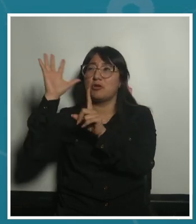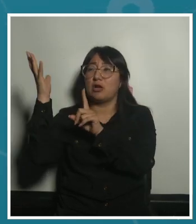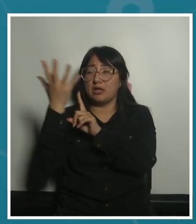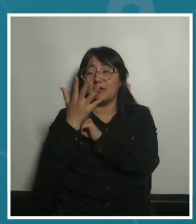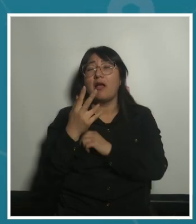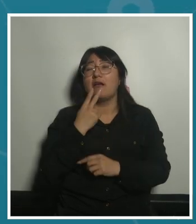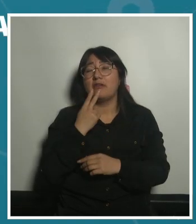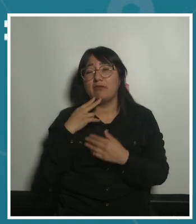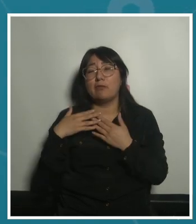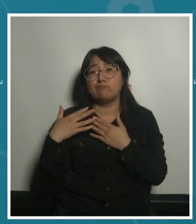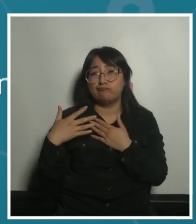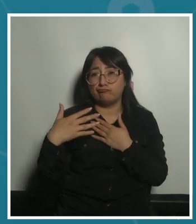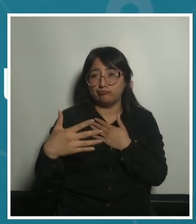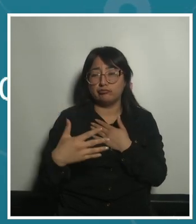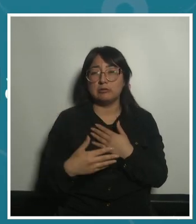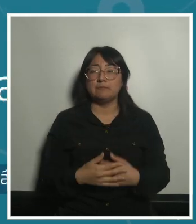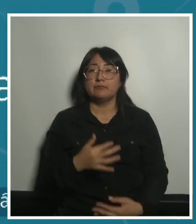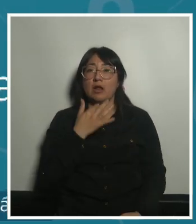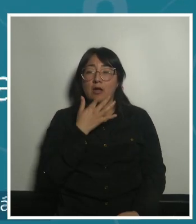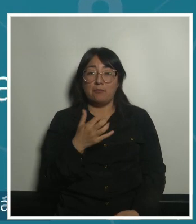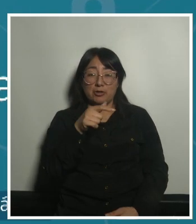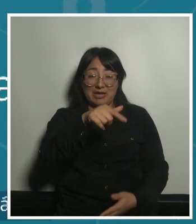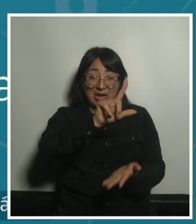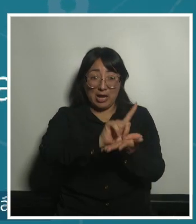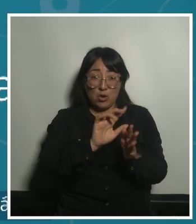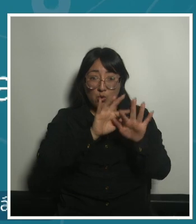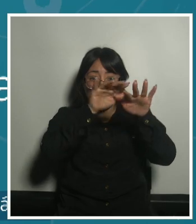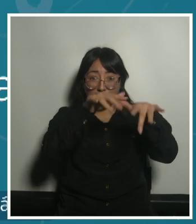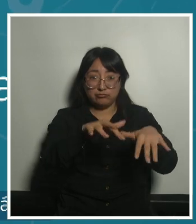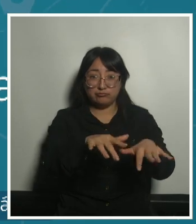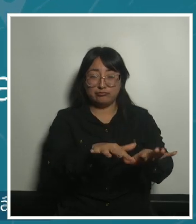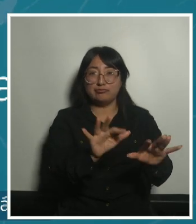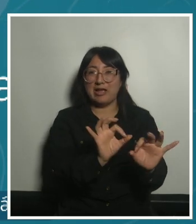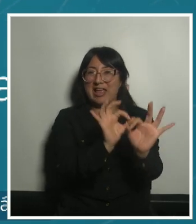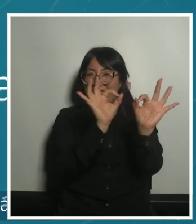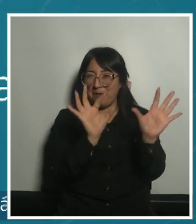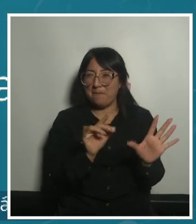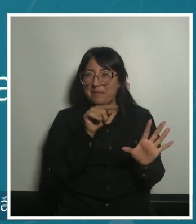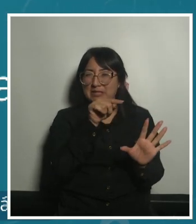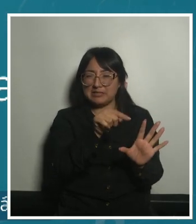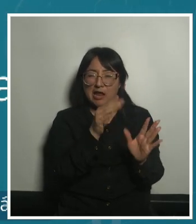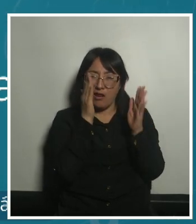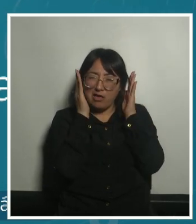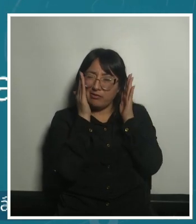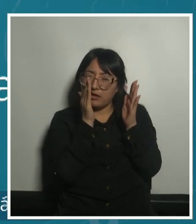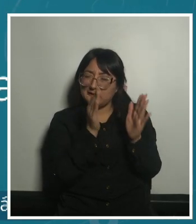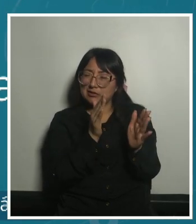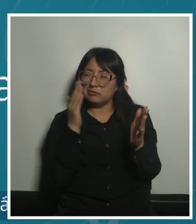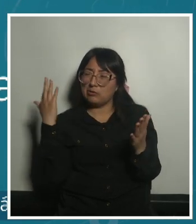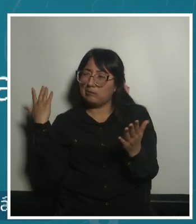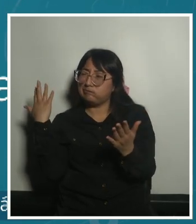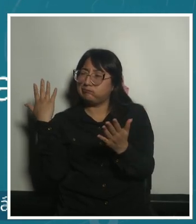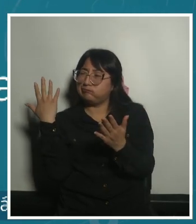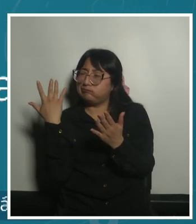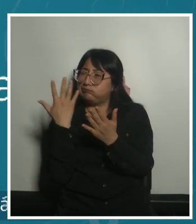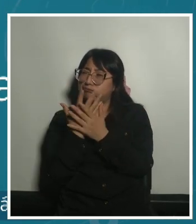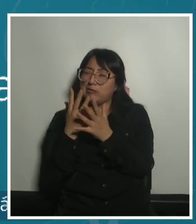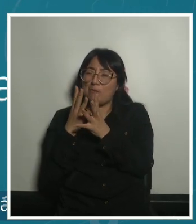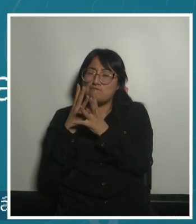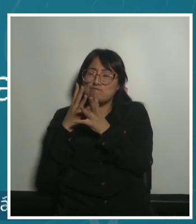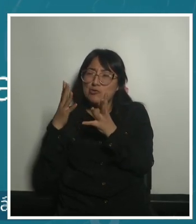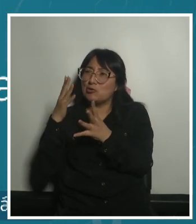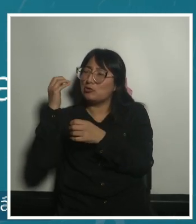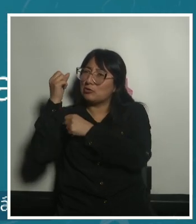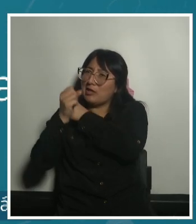décadas. ¿Por qué la zona costera es un espacio singular? Ha sido un objeto, ¿cierto?, de atención durante muchos cientos de